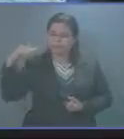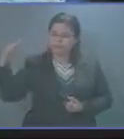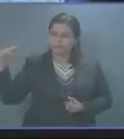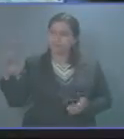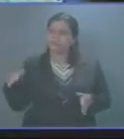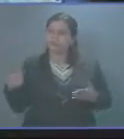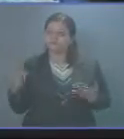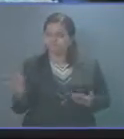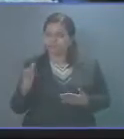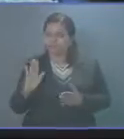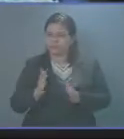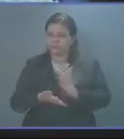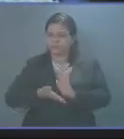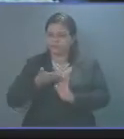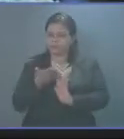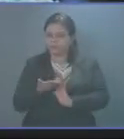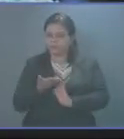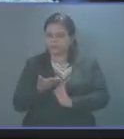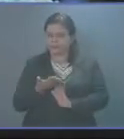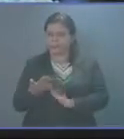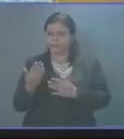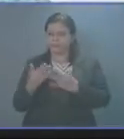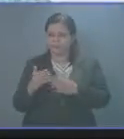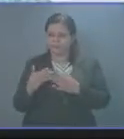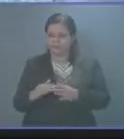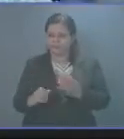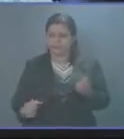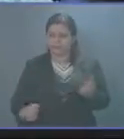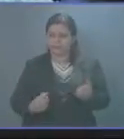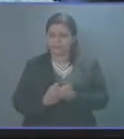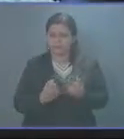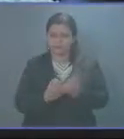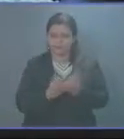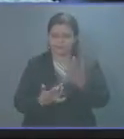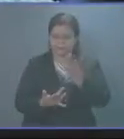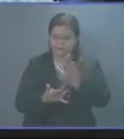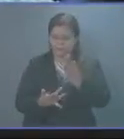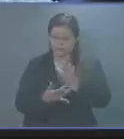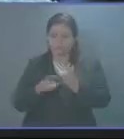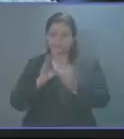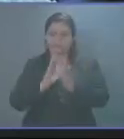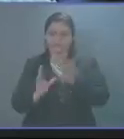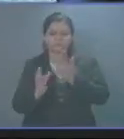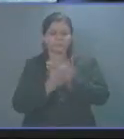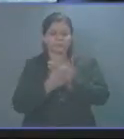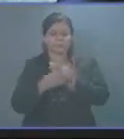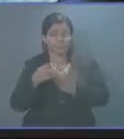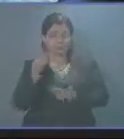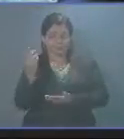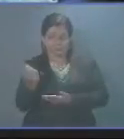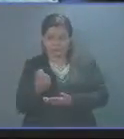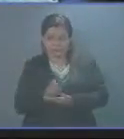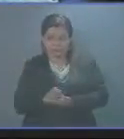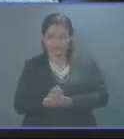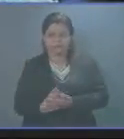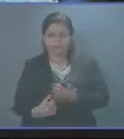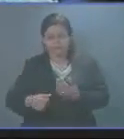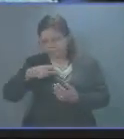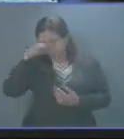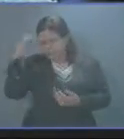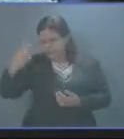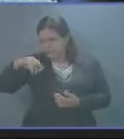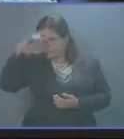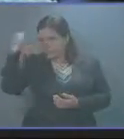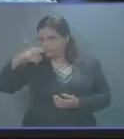su desarrollo a través de la cooperación técnica, cultural y financiera, trabajando grandemente